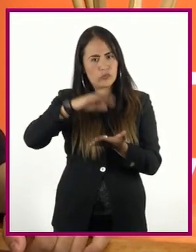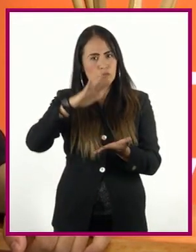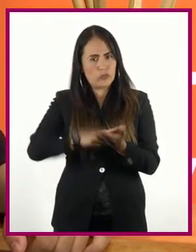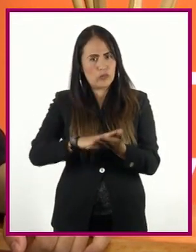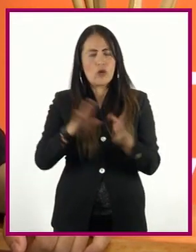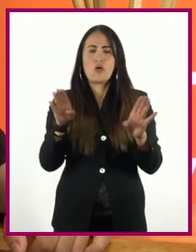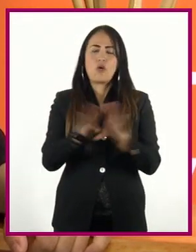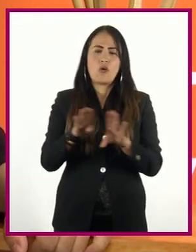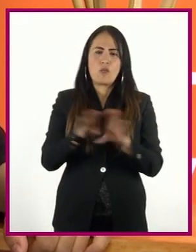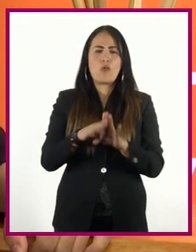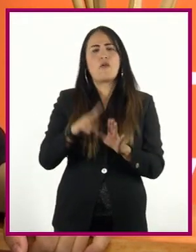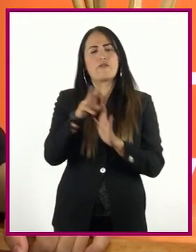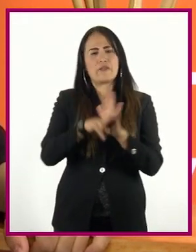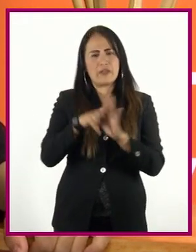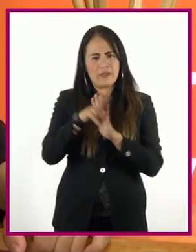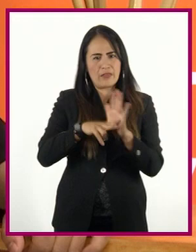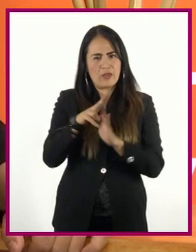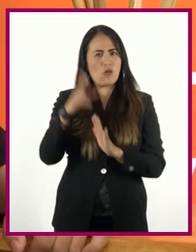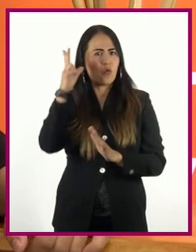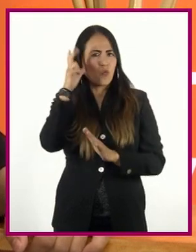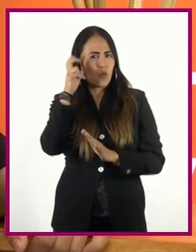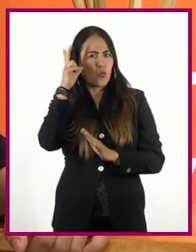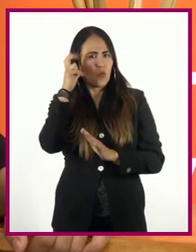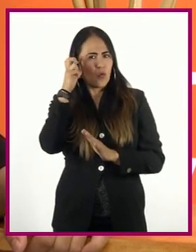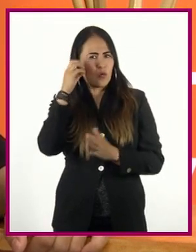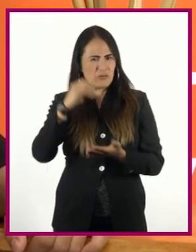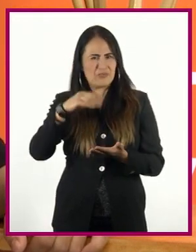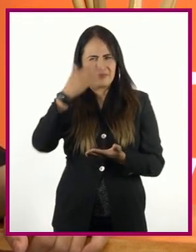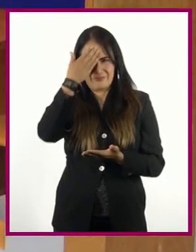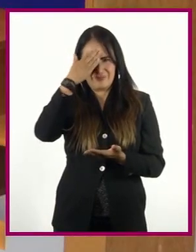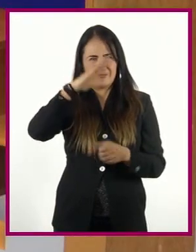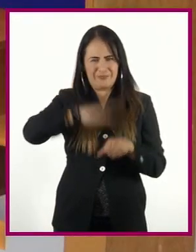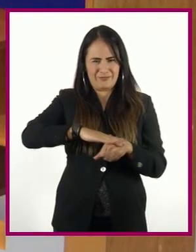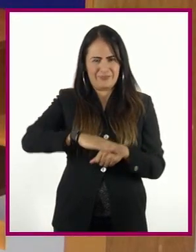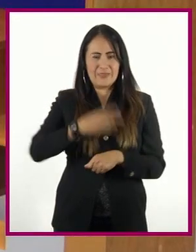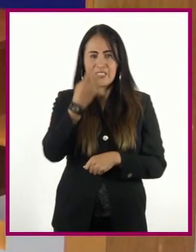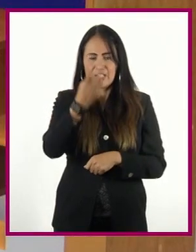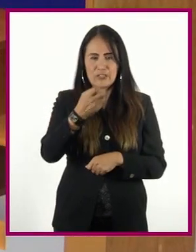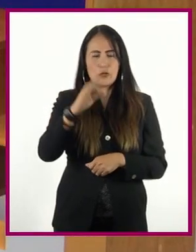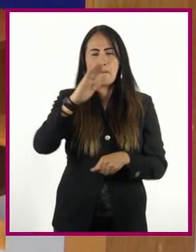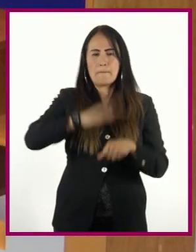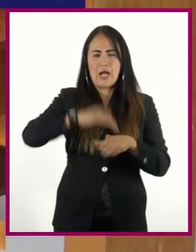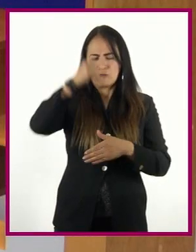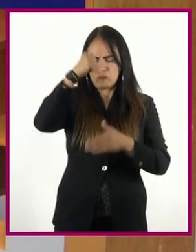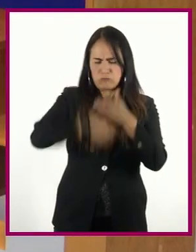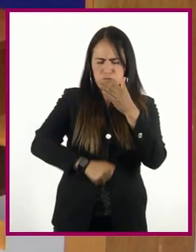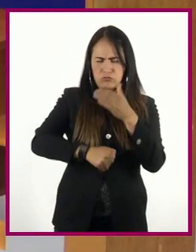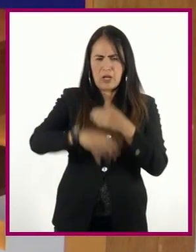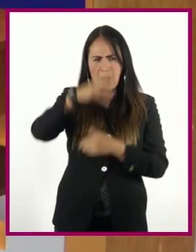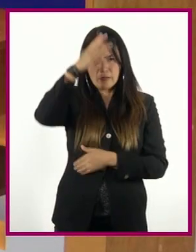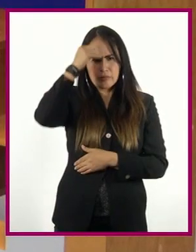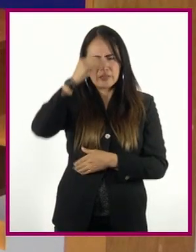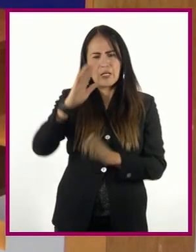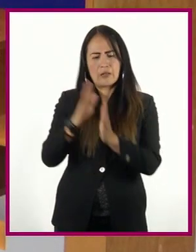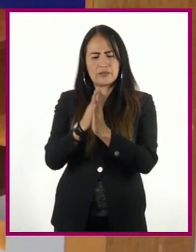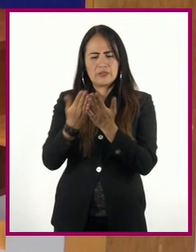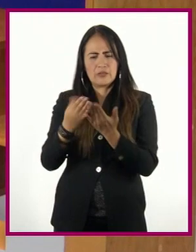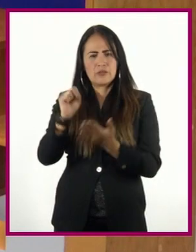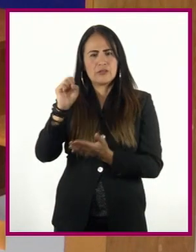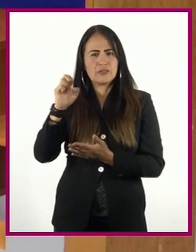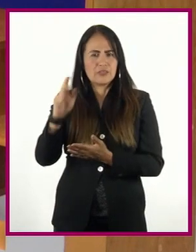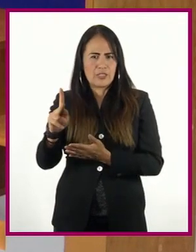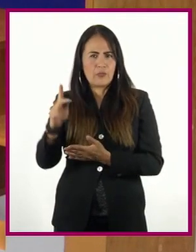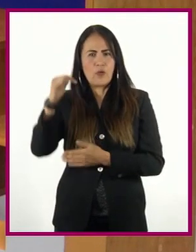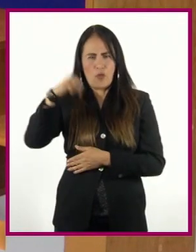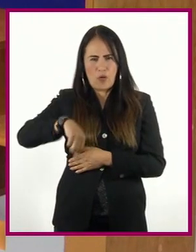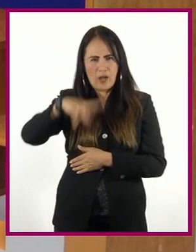algún dispositivo de audio o video. Para ampliar la información sobre esta sesión, consulten en su libro de texto El